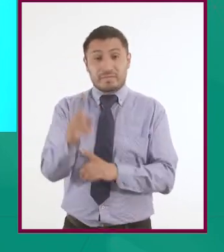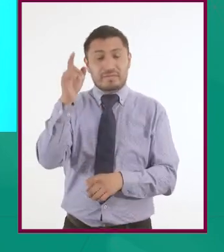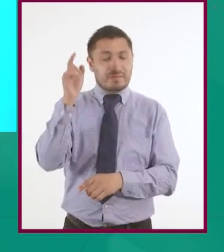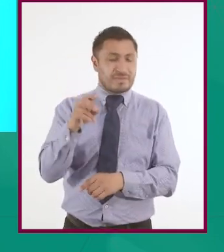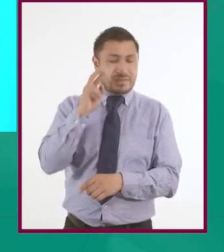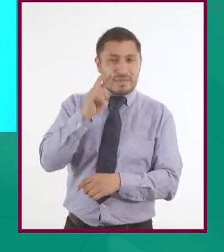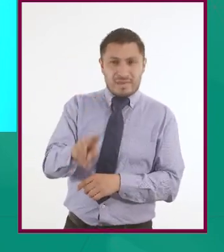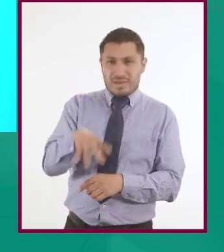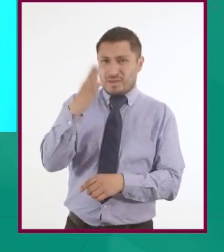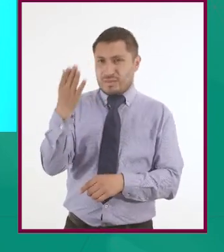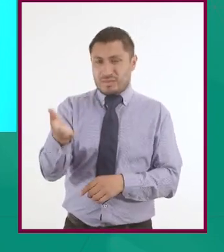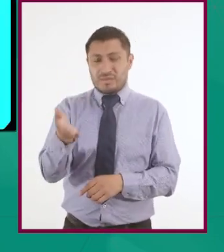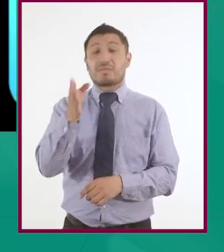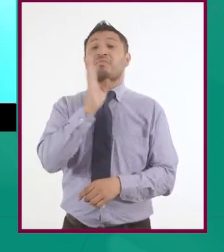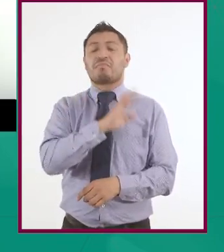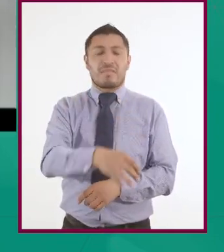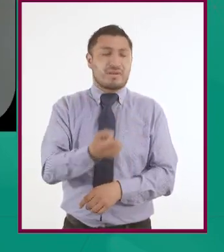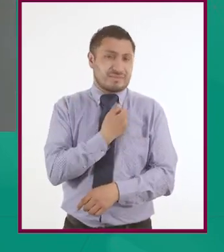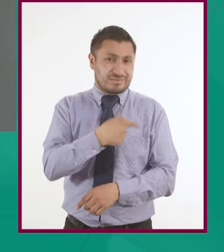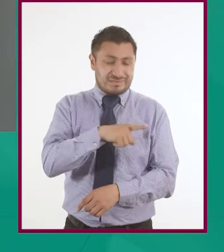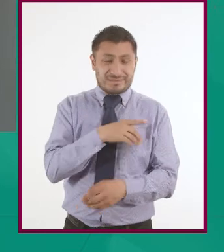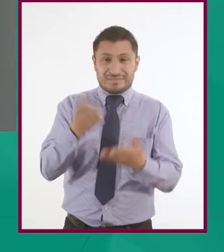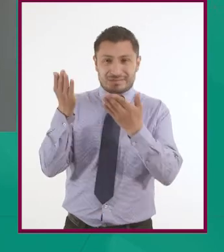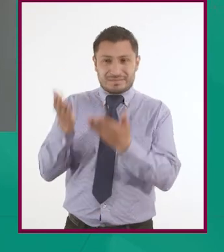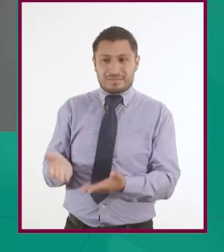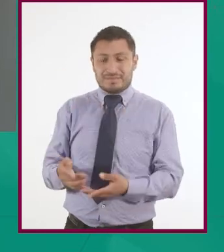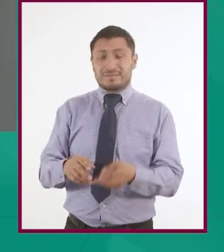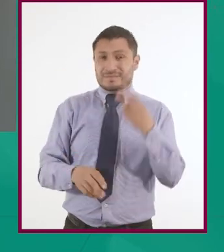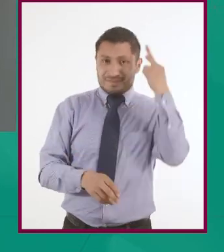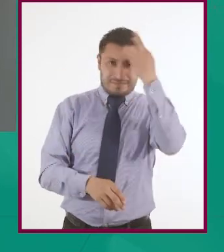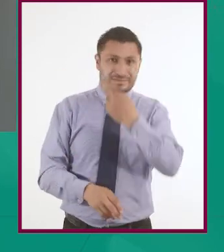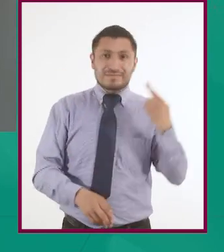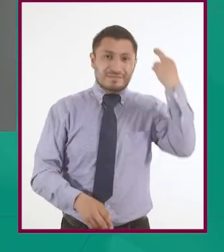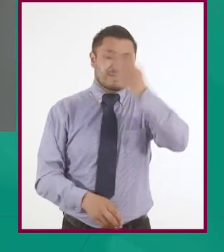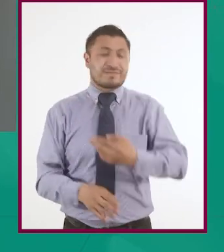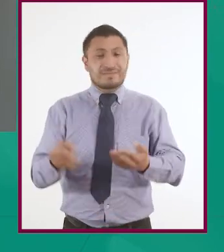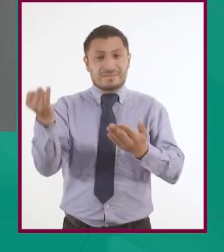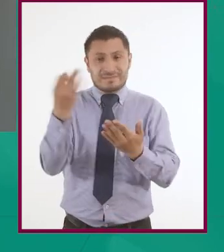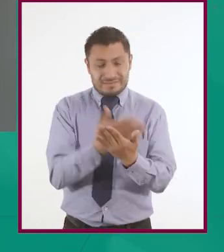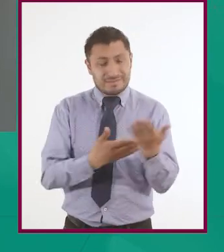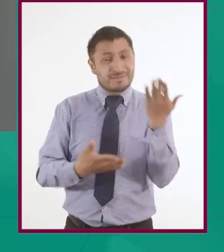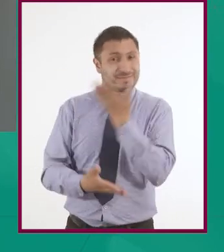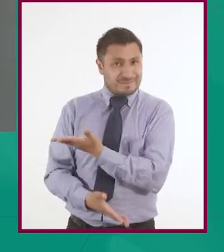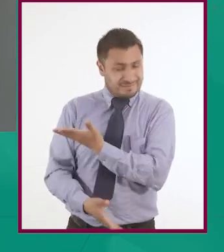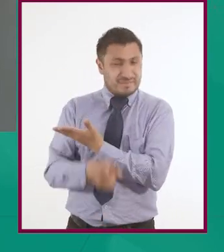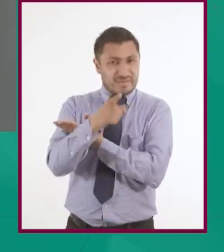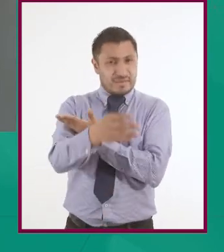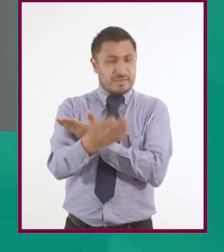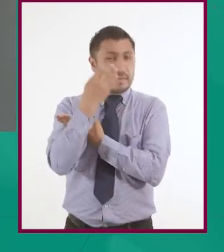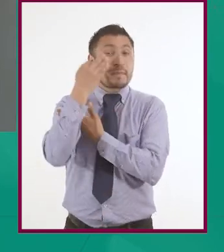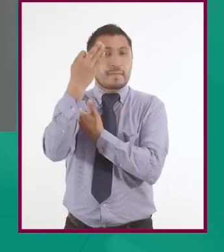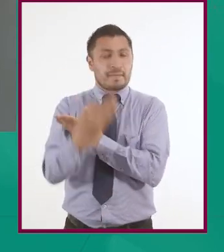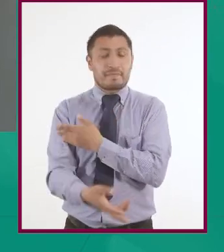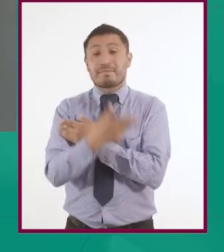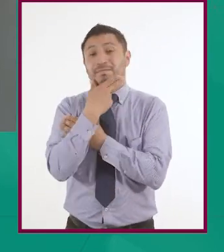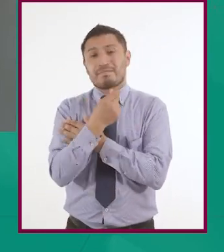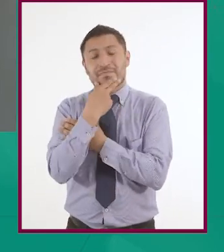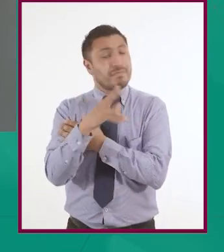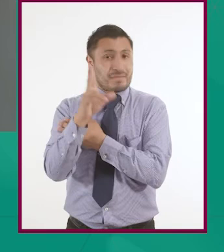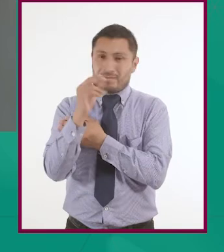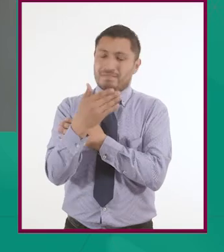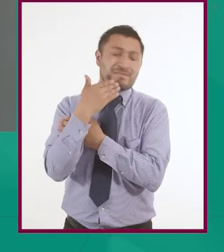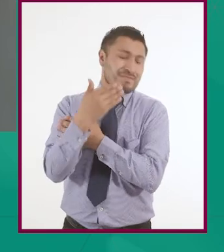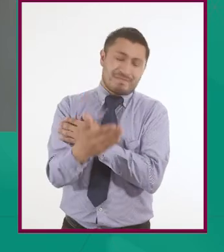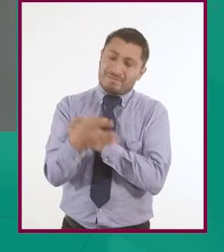estado de salud que refleja su retrato. Al observar esta imagen, puedes darte cuenta que el hombre no pasa por un